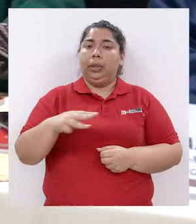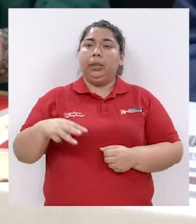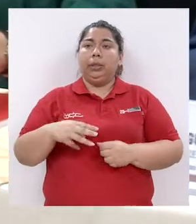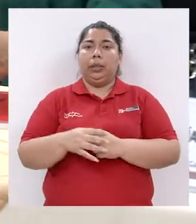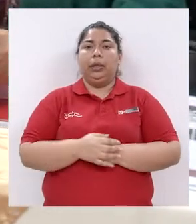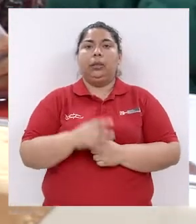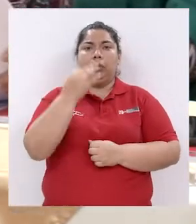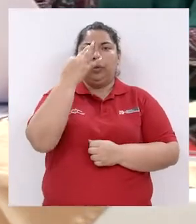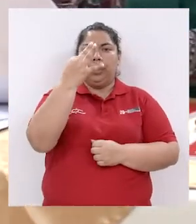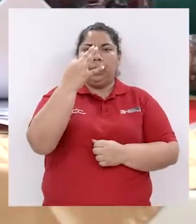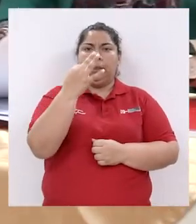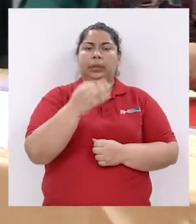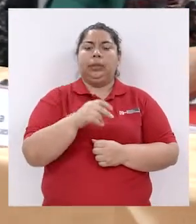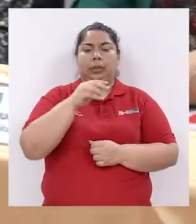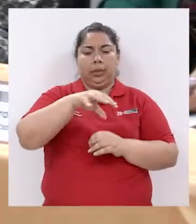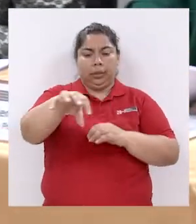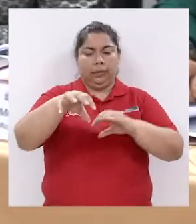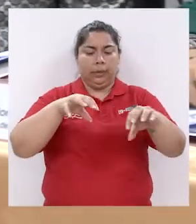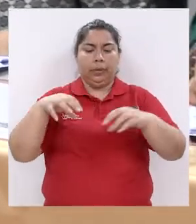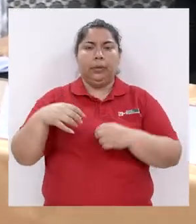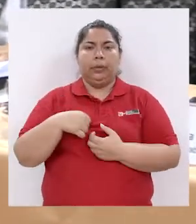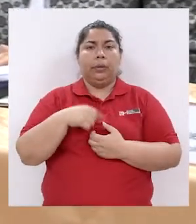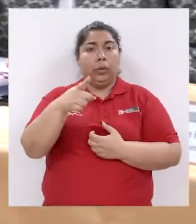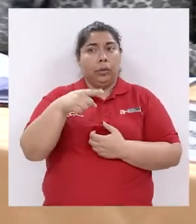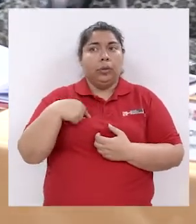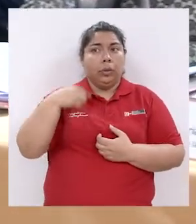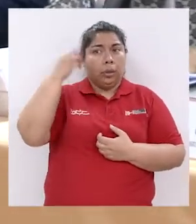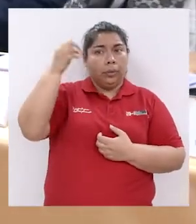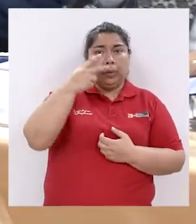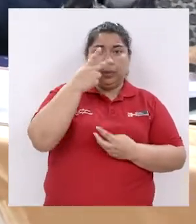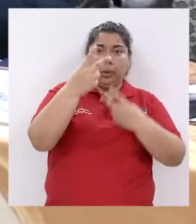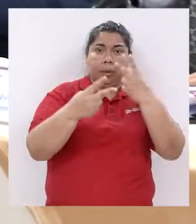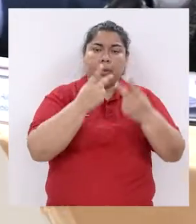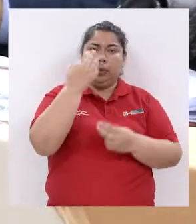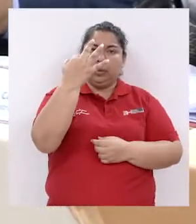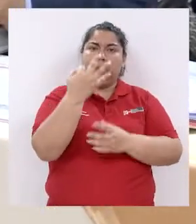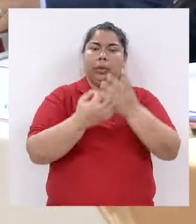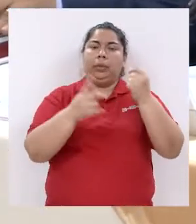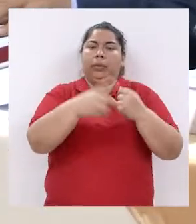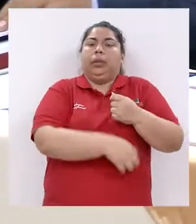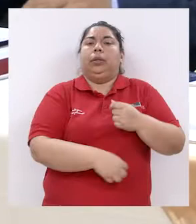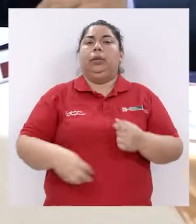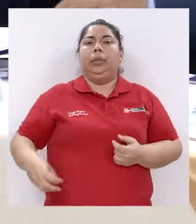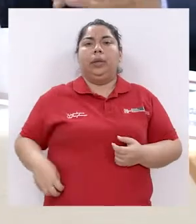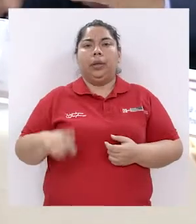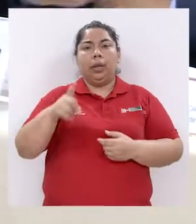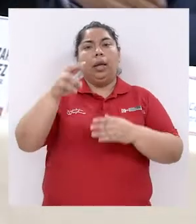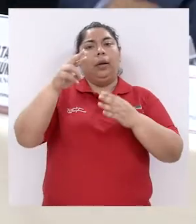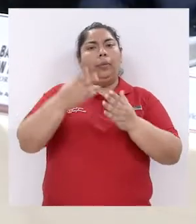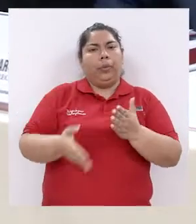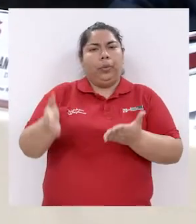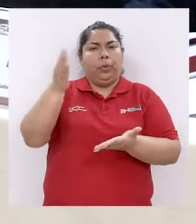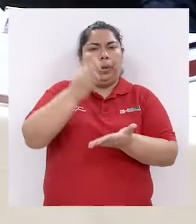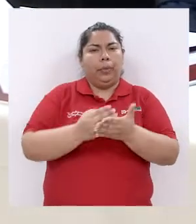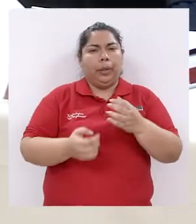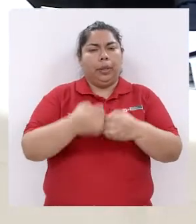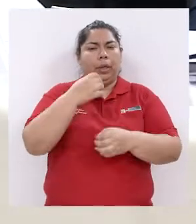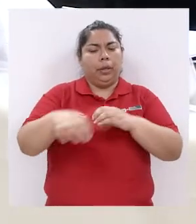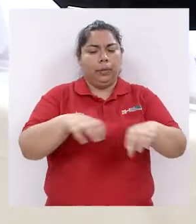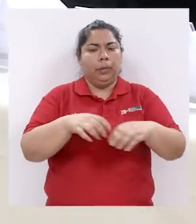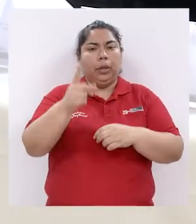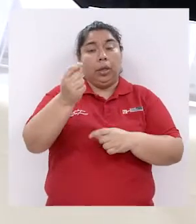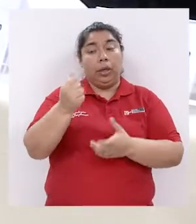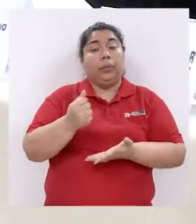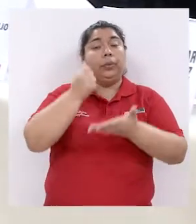ministra. Son 3 áreas en las cuales nos tenemos que poner de acuerdo los 3 niveles de gobierno: la programática, la operativa